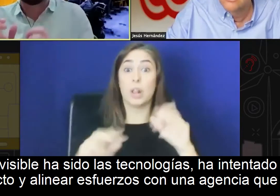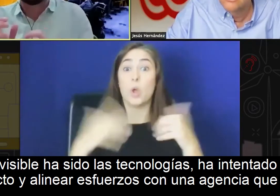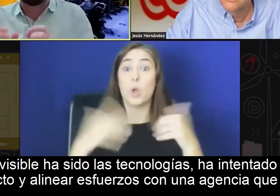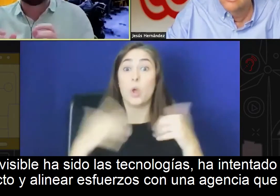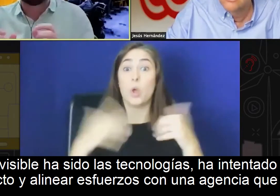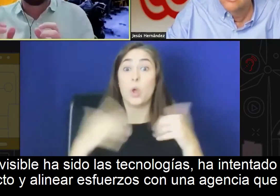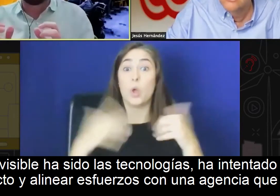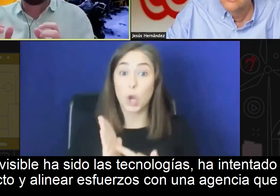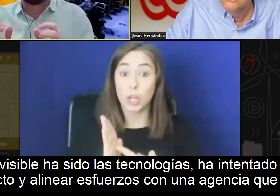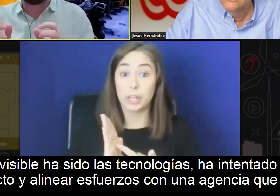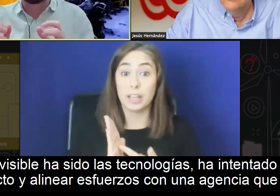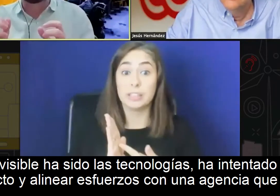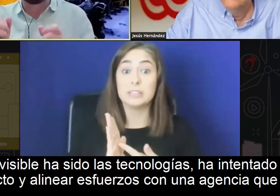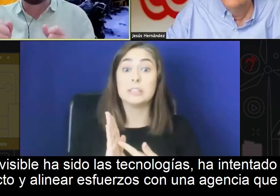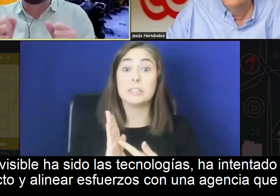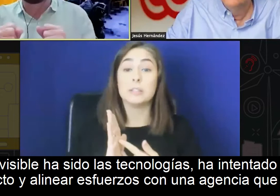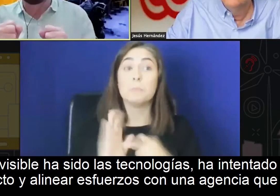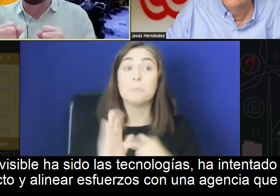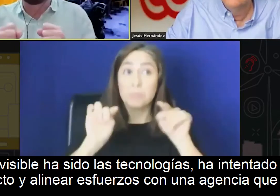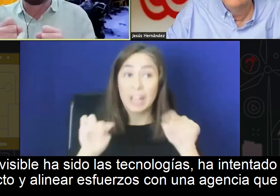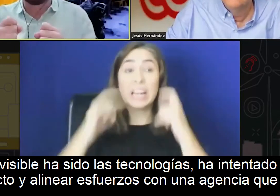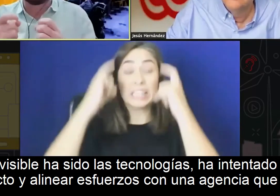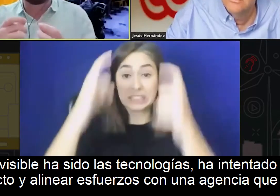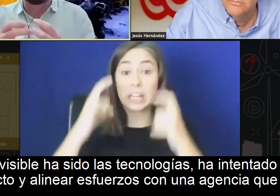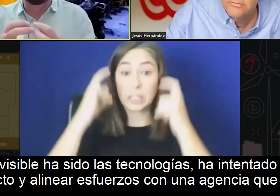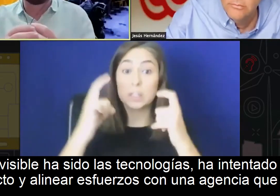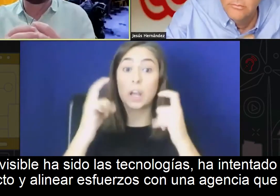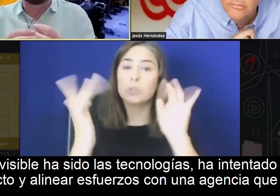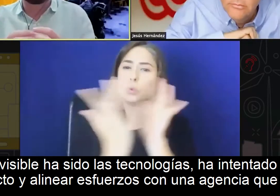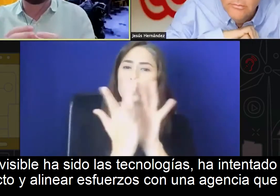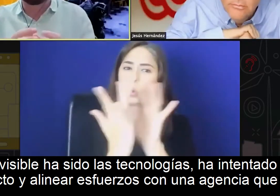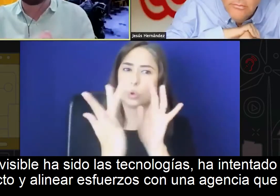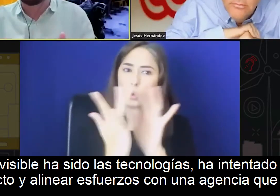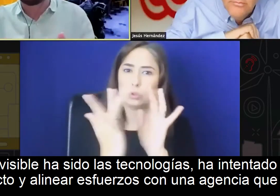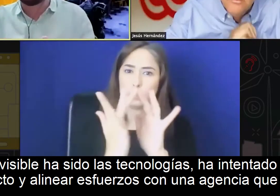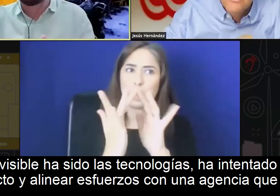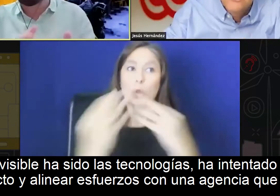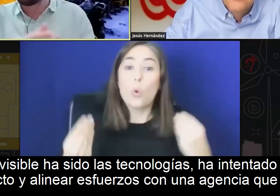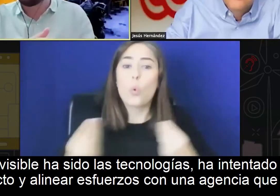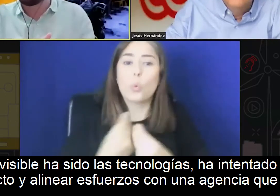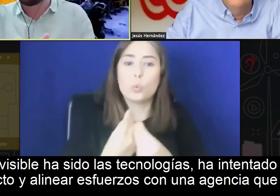ha intentado ponerse en contacto y alinear esfuerzos con